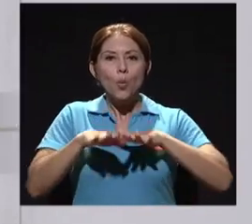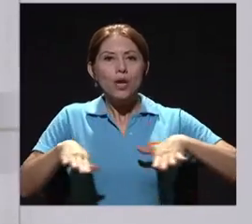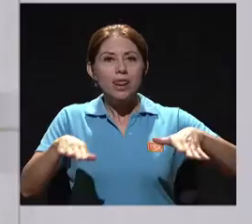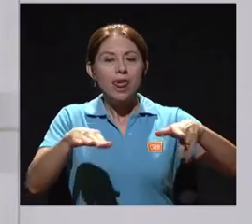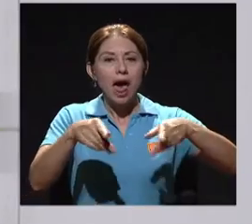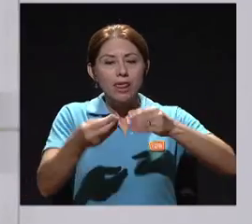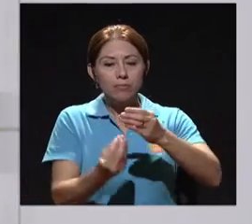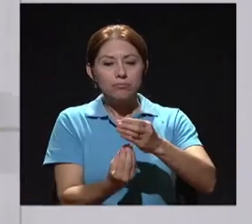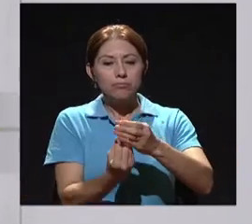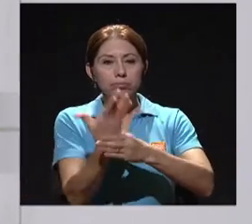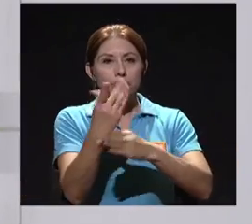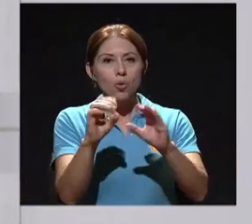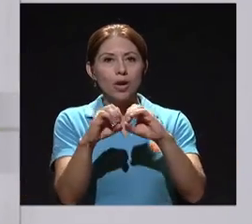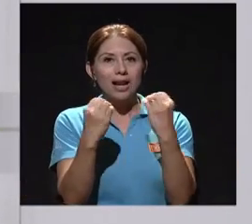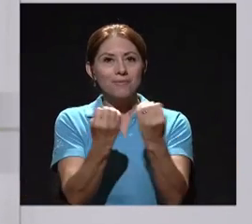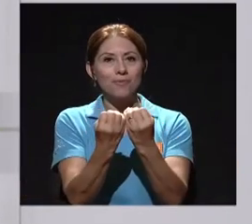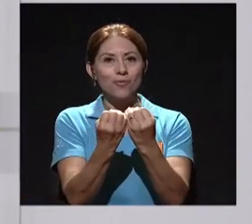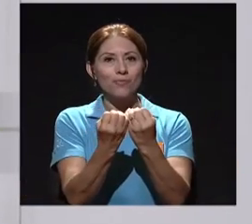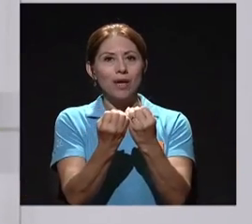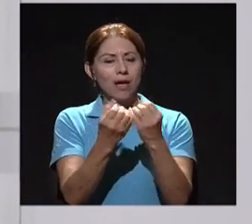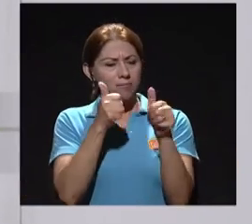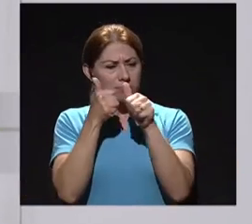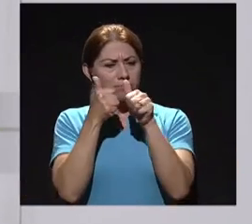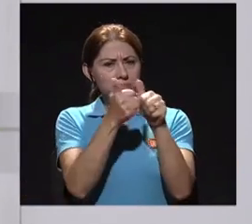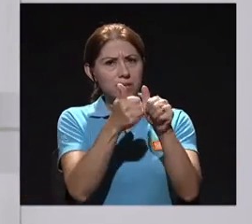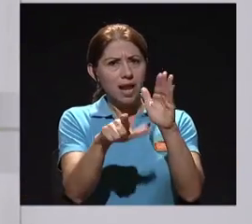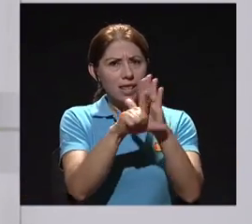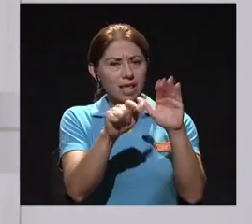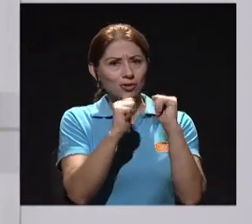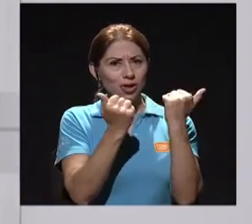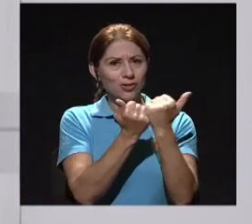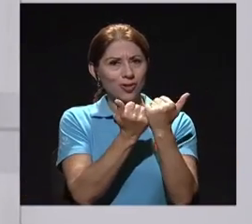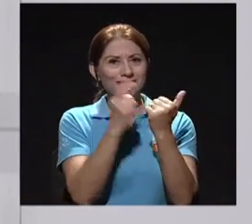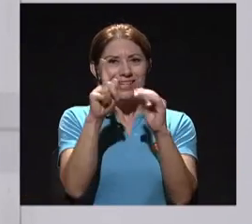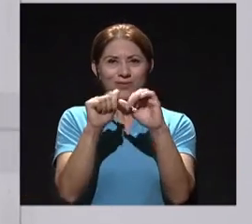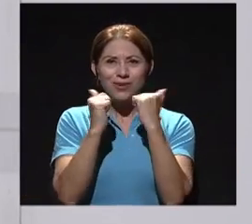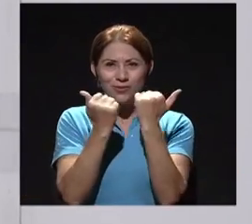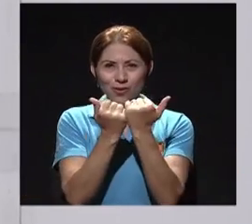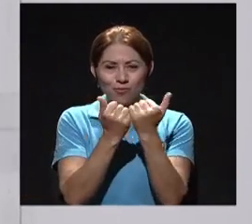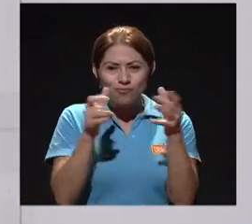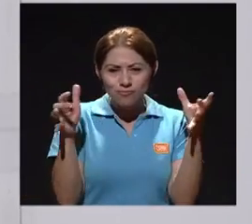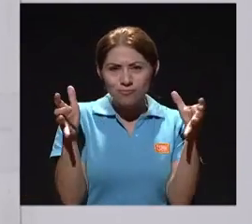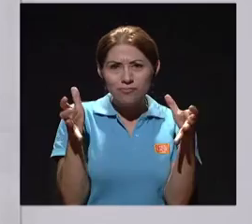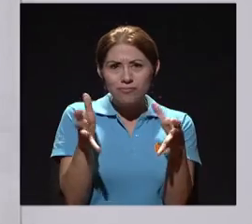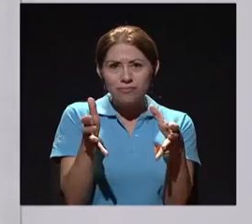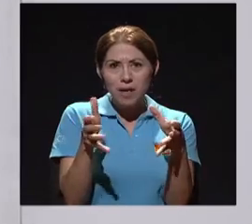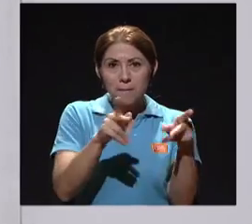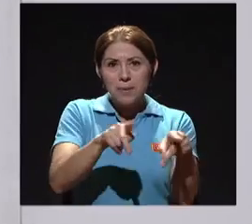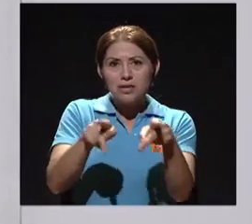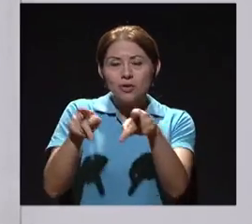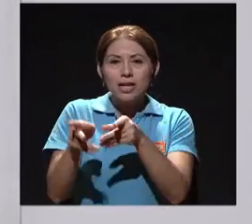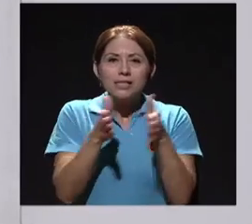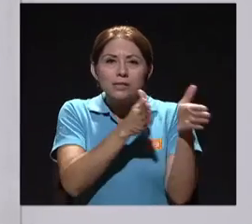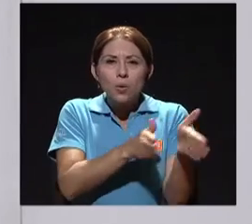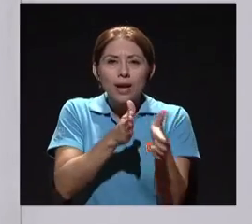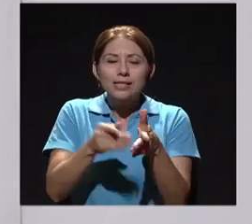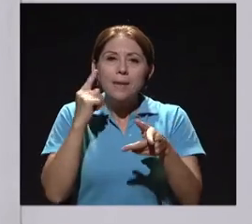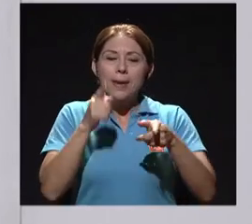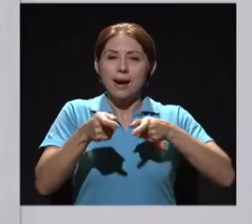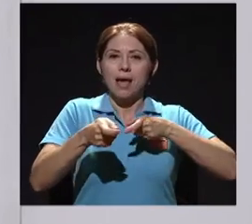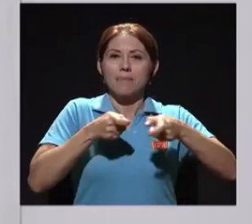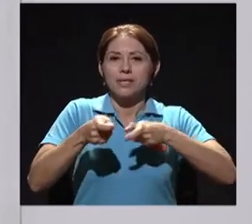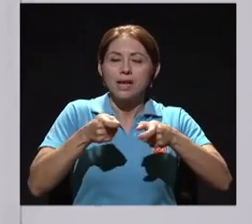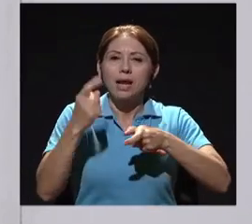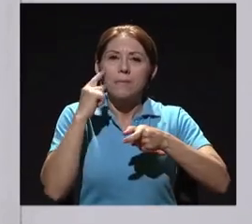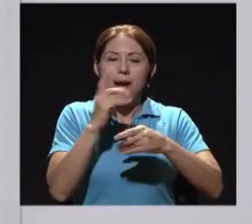por la comunidad del regido por la ley de asociaciones en la cual un grupo de silos se organizan para administrar y